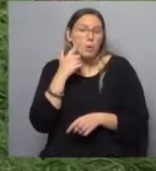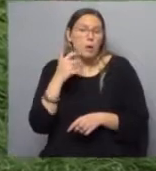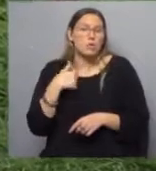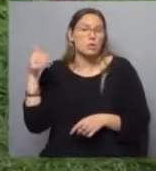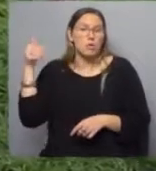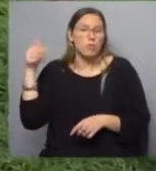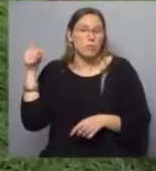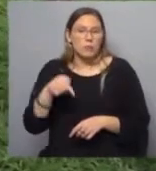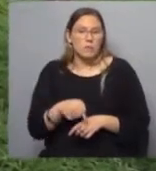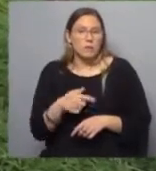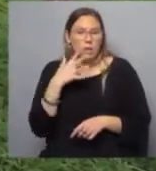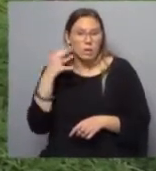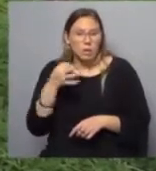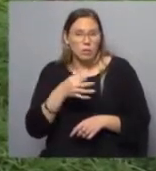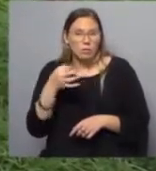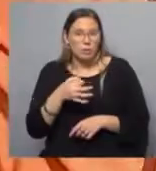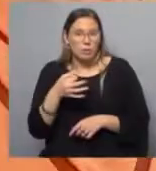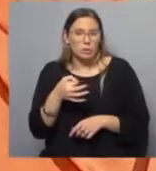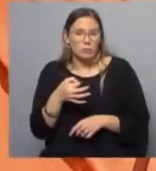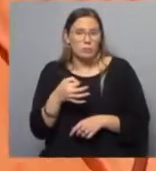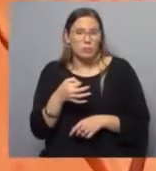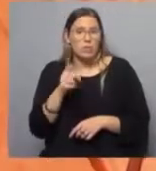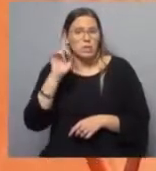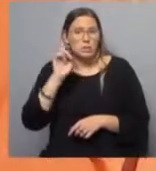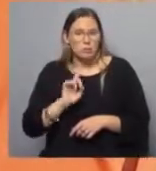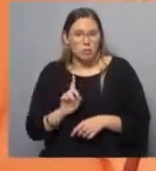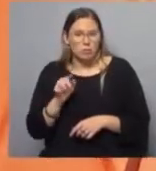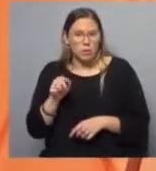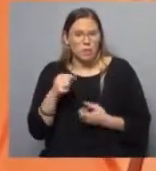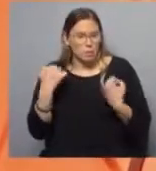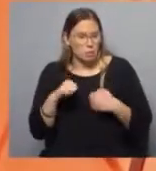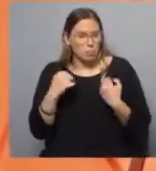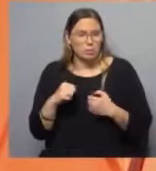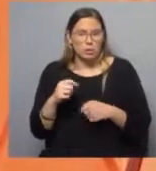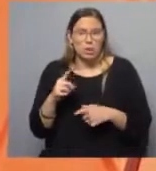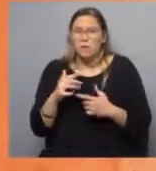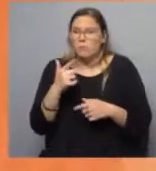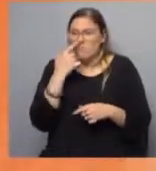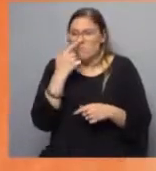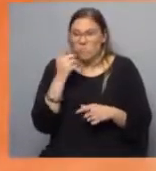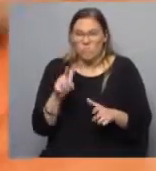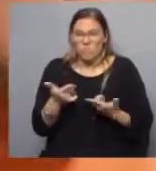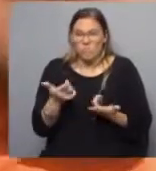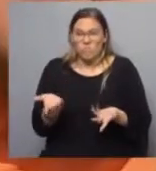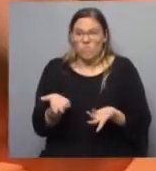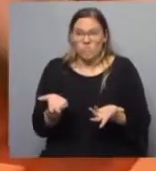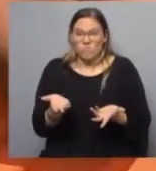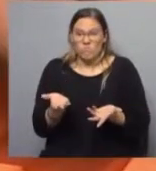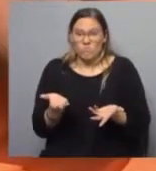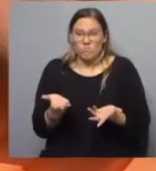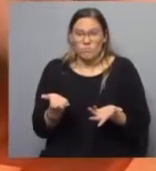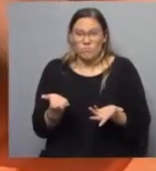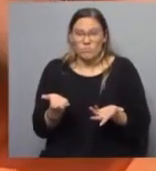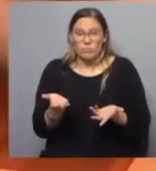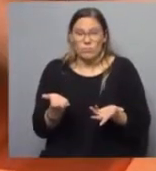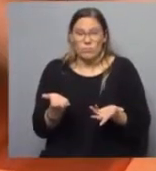vine y en realidad no sabía que existía como deporte, entonces no tenía interés por él como tal. Ya